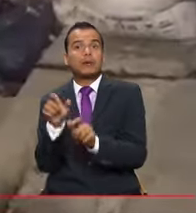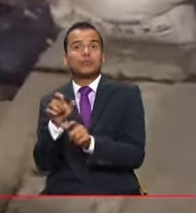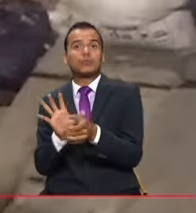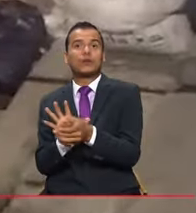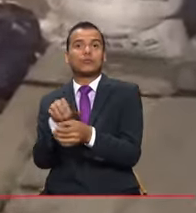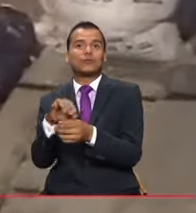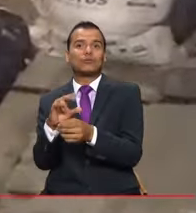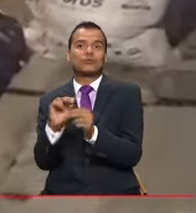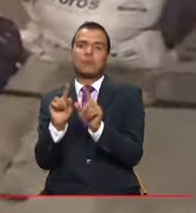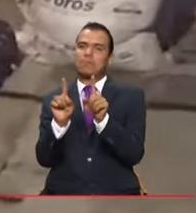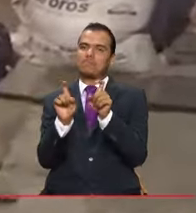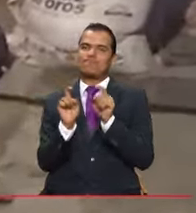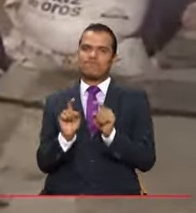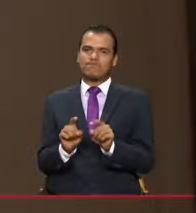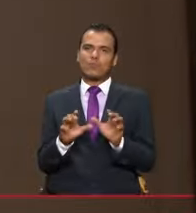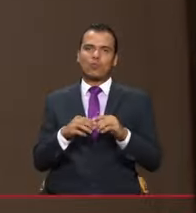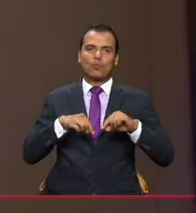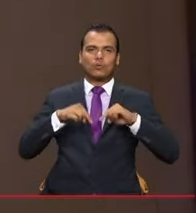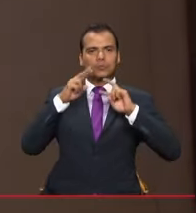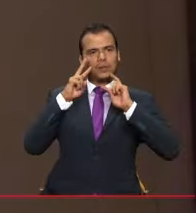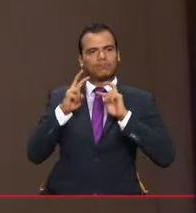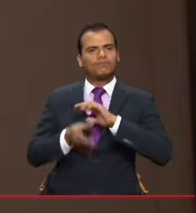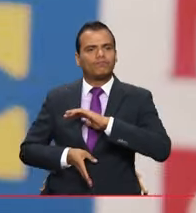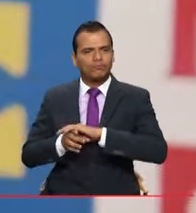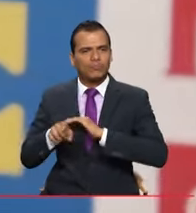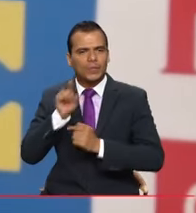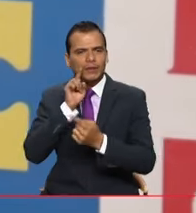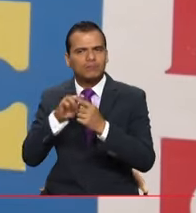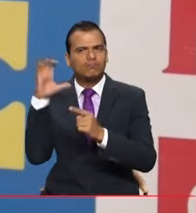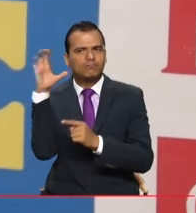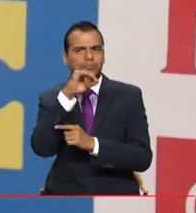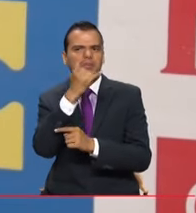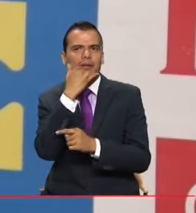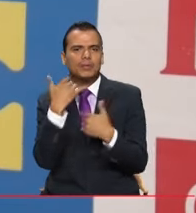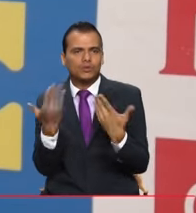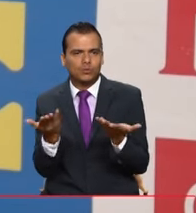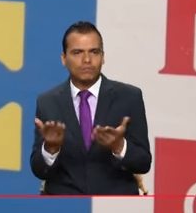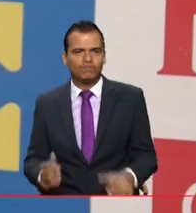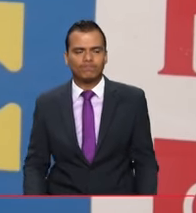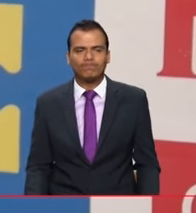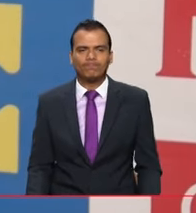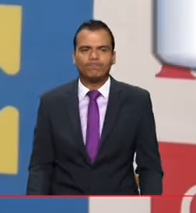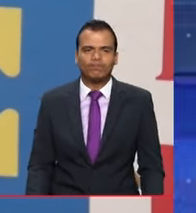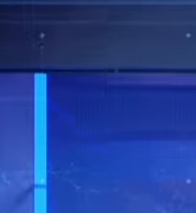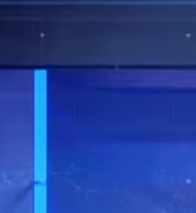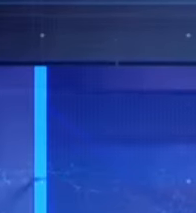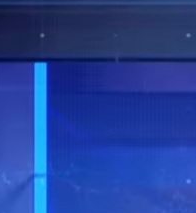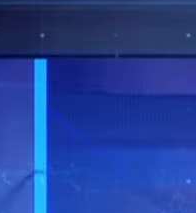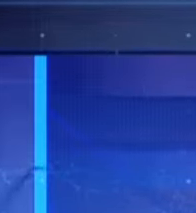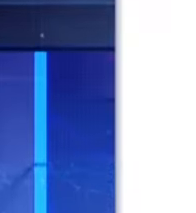presentes. Las autoridades continúan la investigación para esclarecer los hechos.